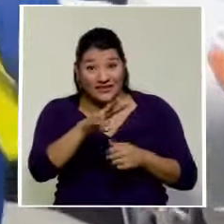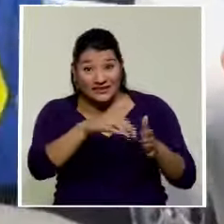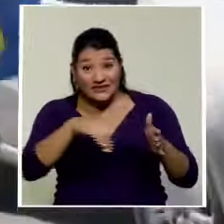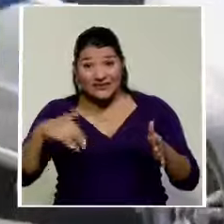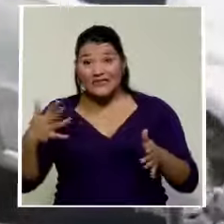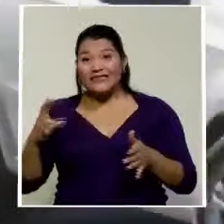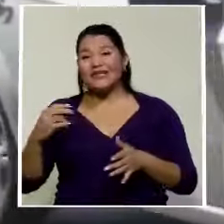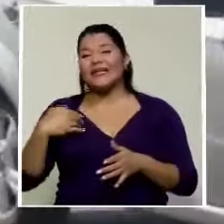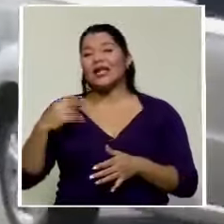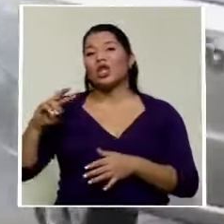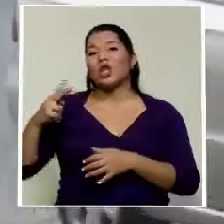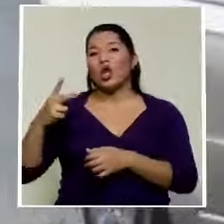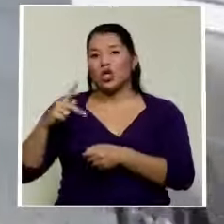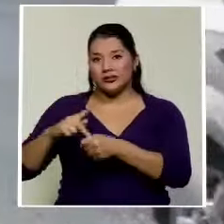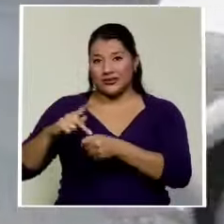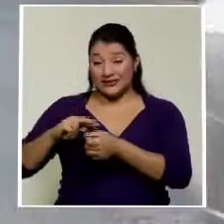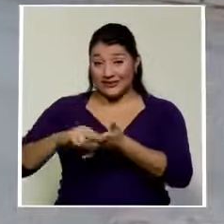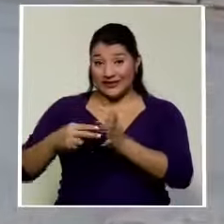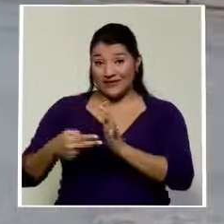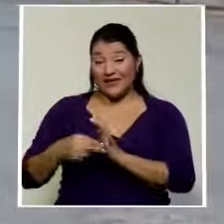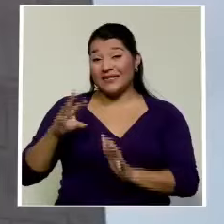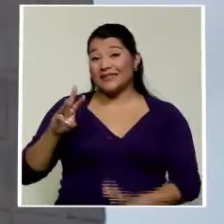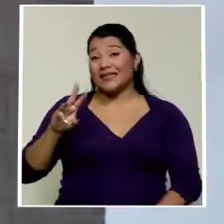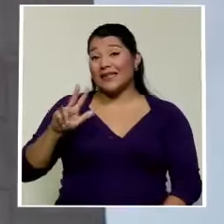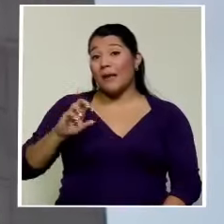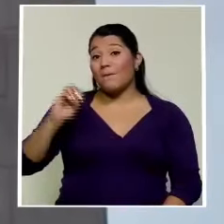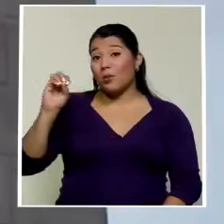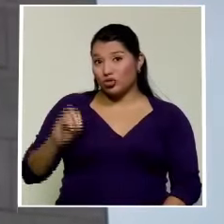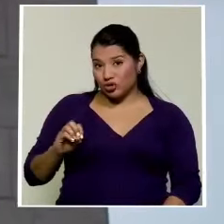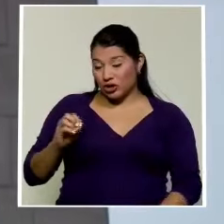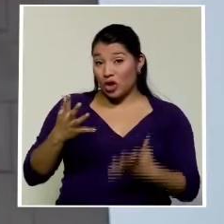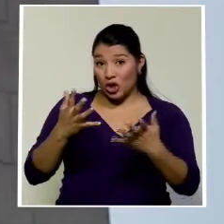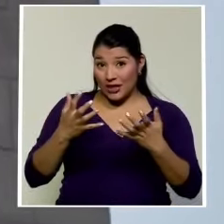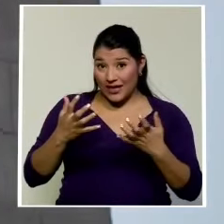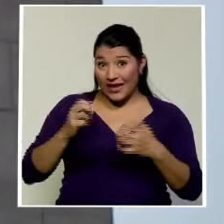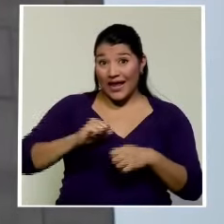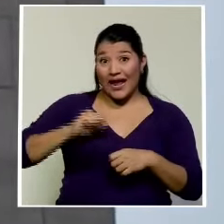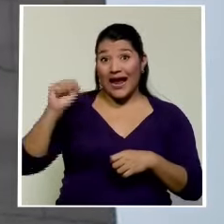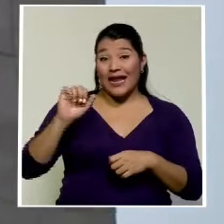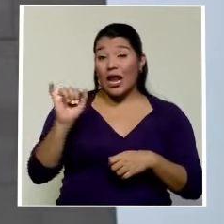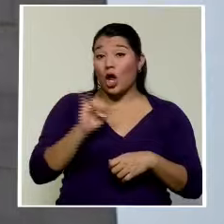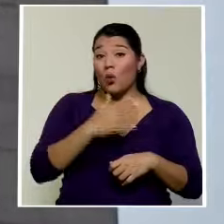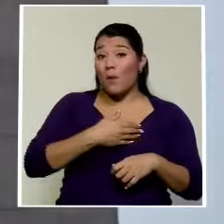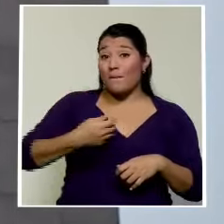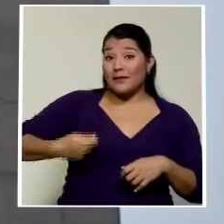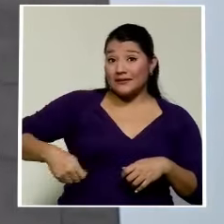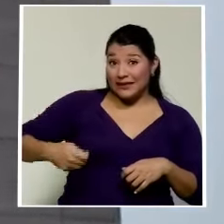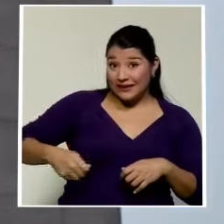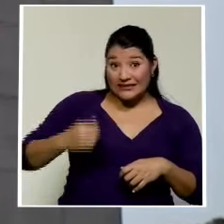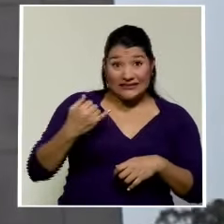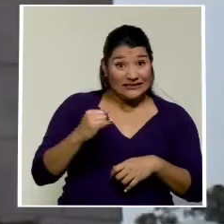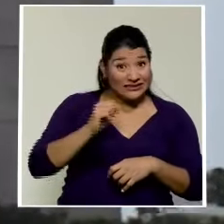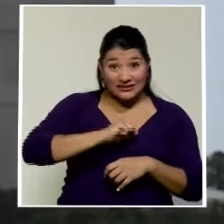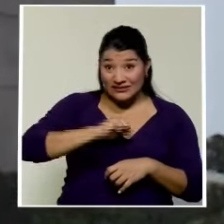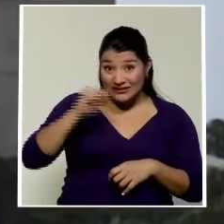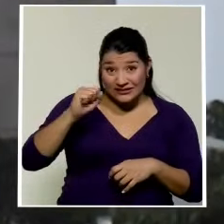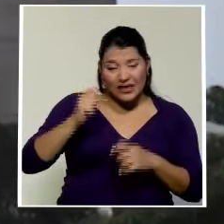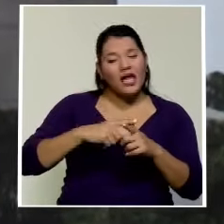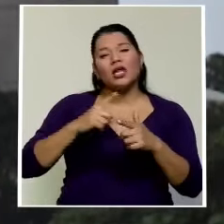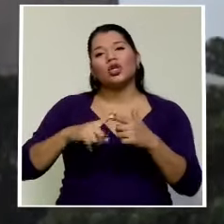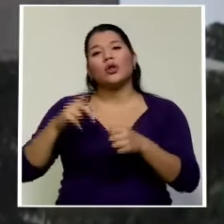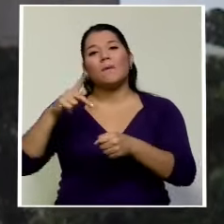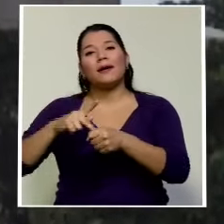postulación, es decir, un 63% buscará llegar al Congreso en caso de no poder hacerse con la silla